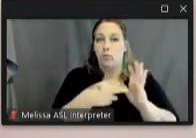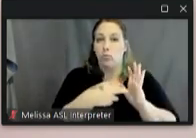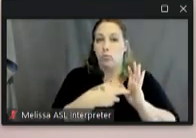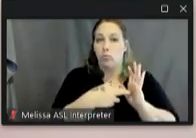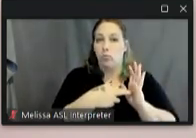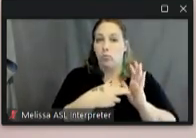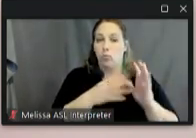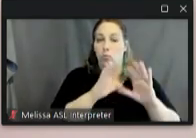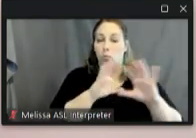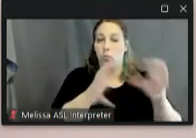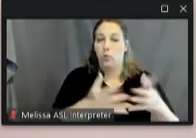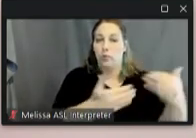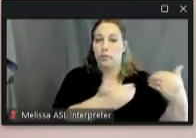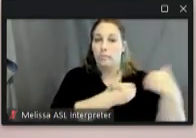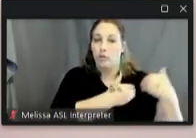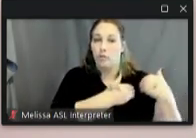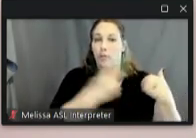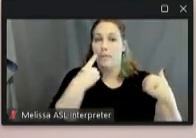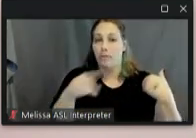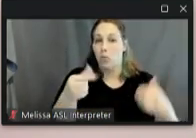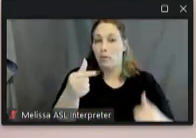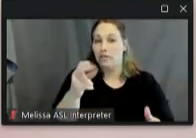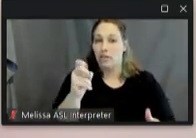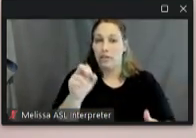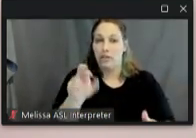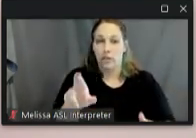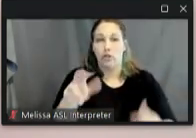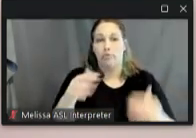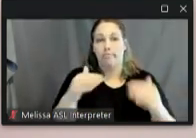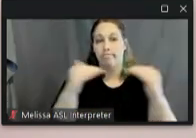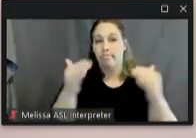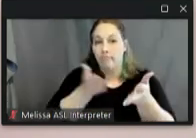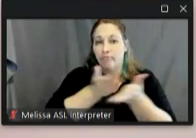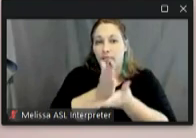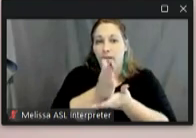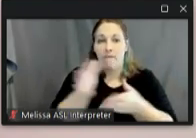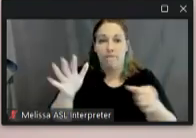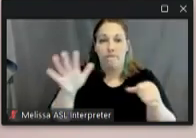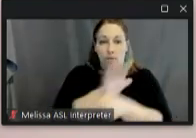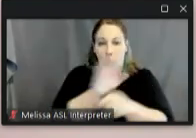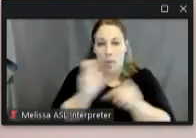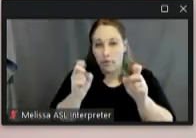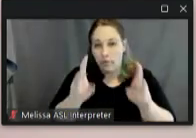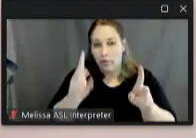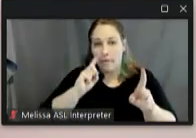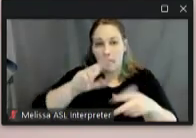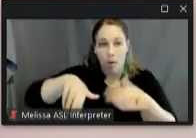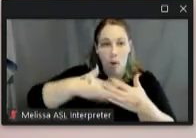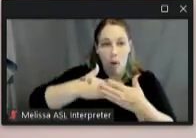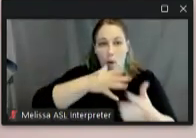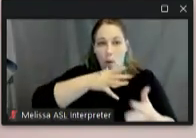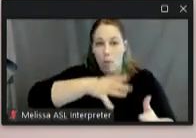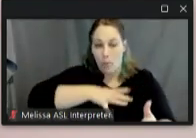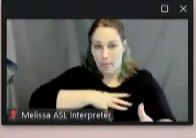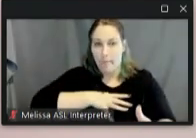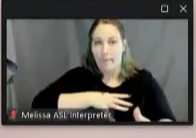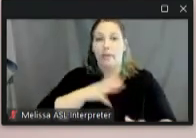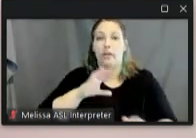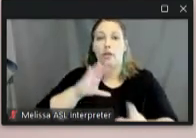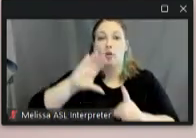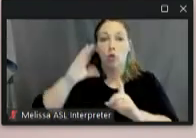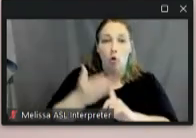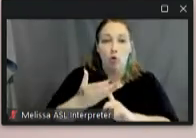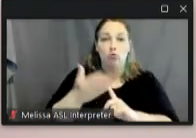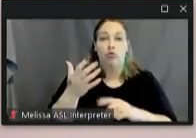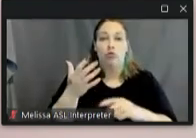en el desarrollo sostenible del país, así como la eliminación de toda forma de discriminación, exclusión y violencia por razones